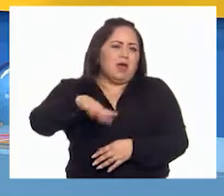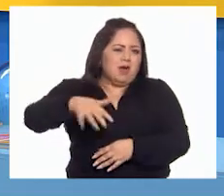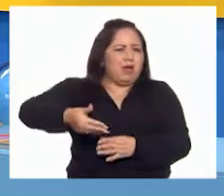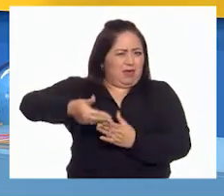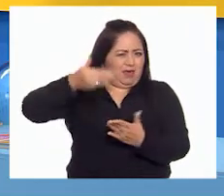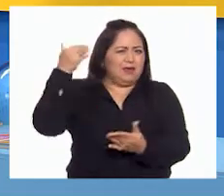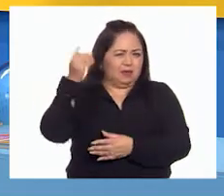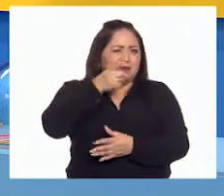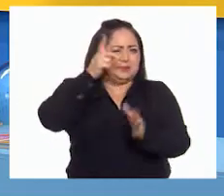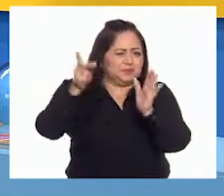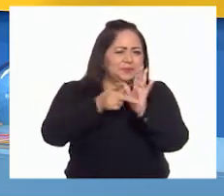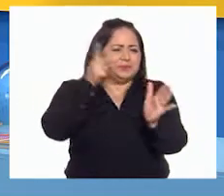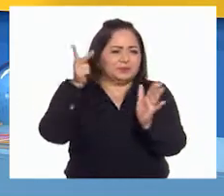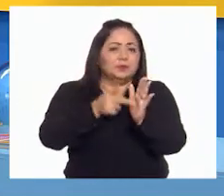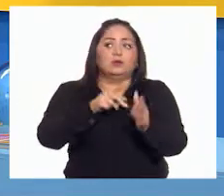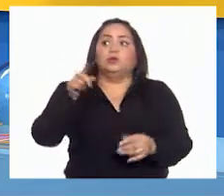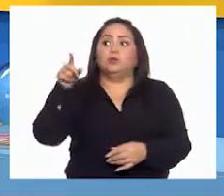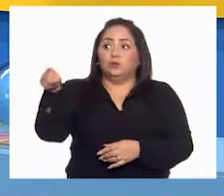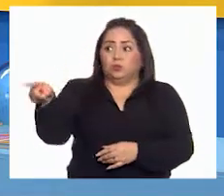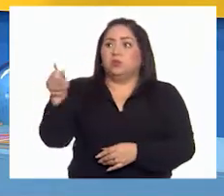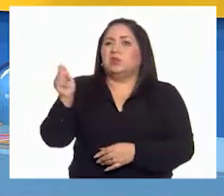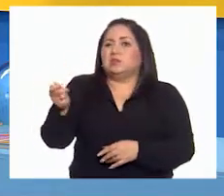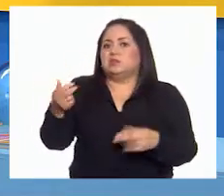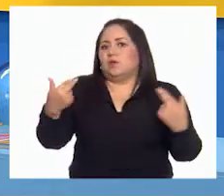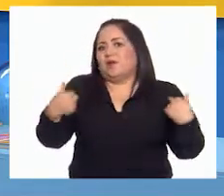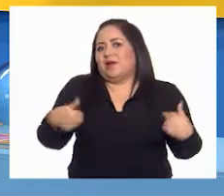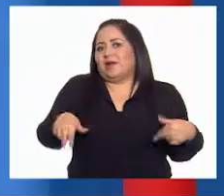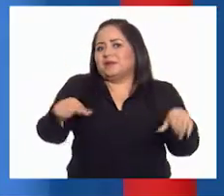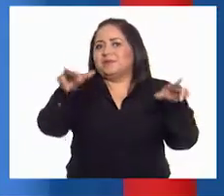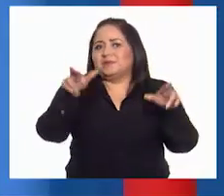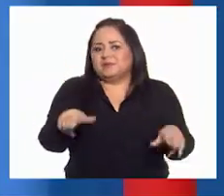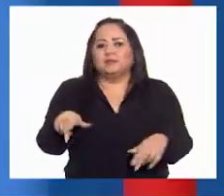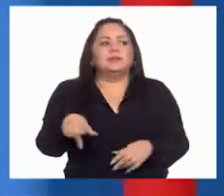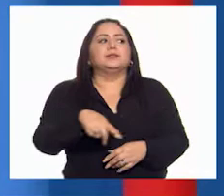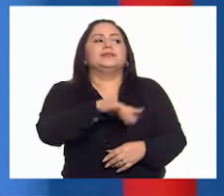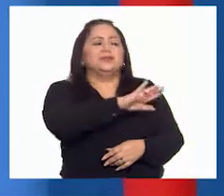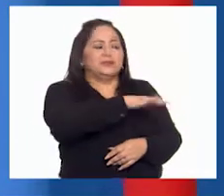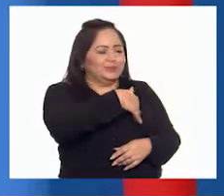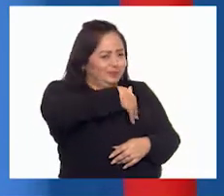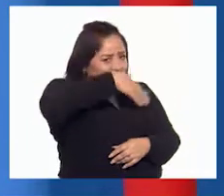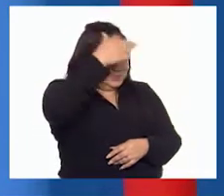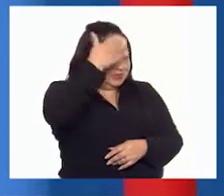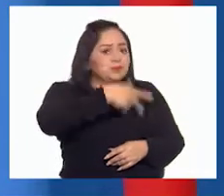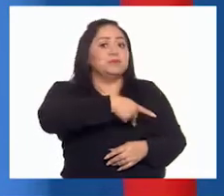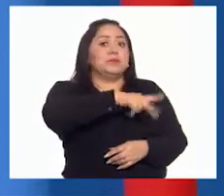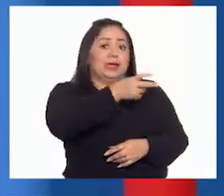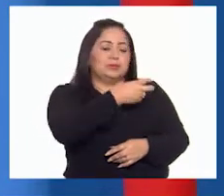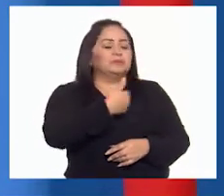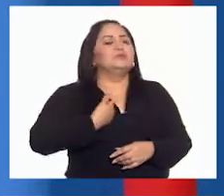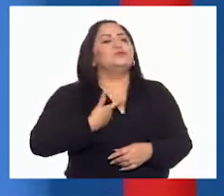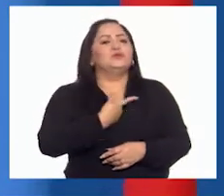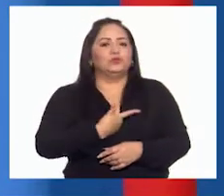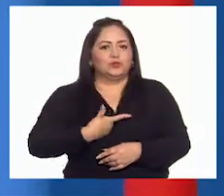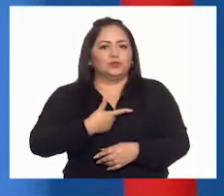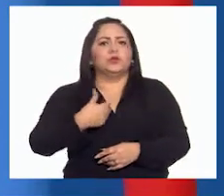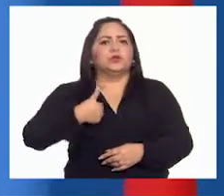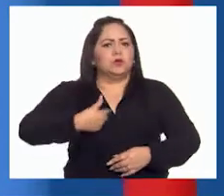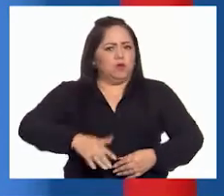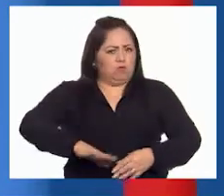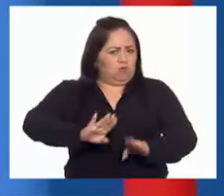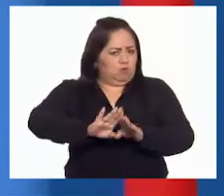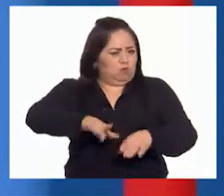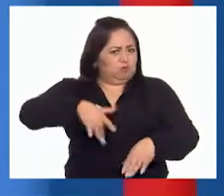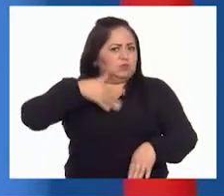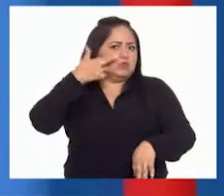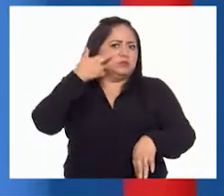dicho muchas veces, tú eres su representante. Lo sé, Gaby, y eso me emociona y me compromete